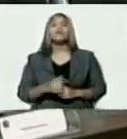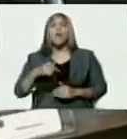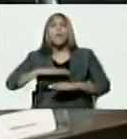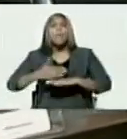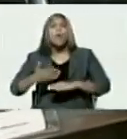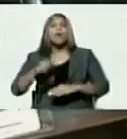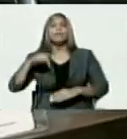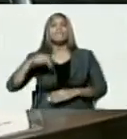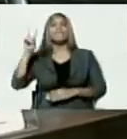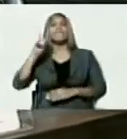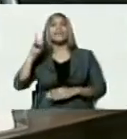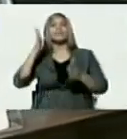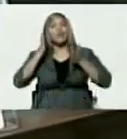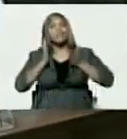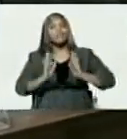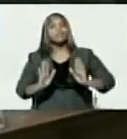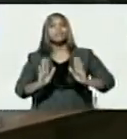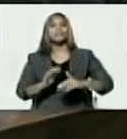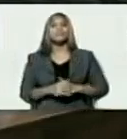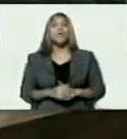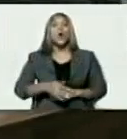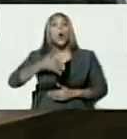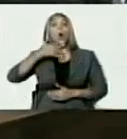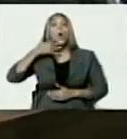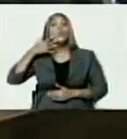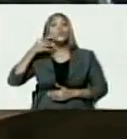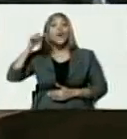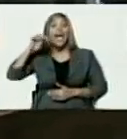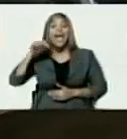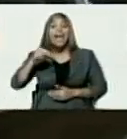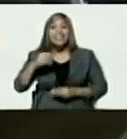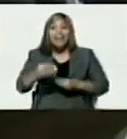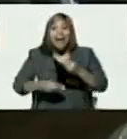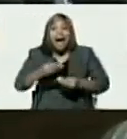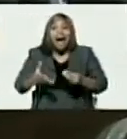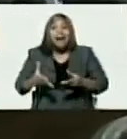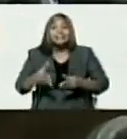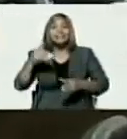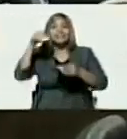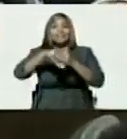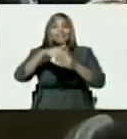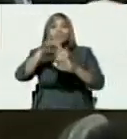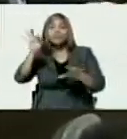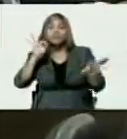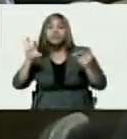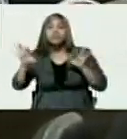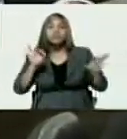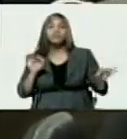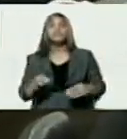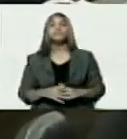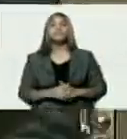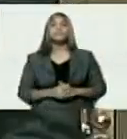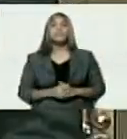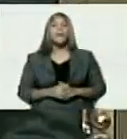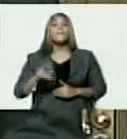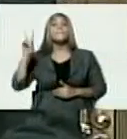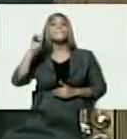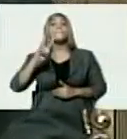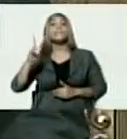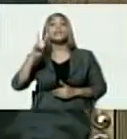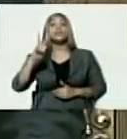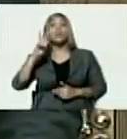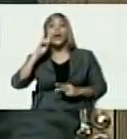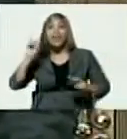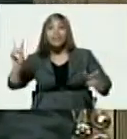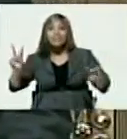venezolanos, el orgullo de esta hora, el orgullo de este tiempo. Venezuela nos ve y